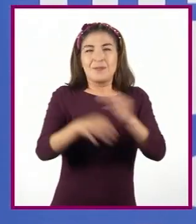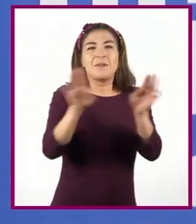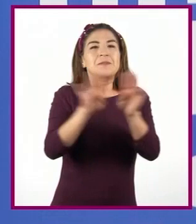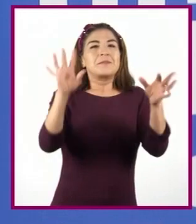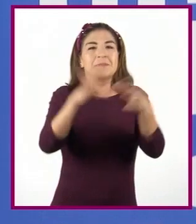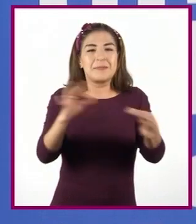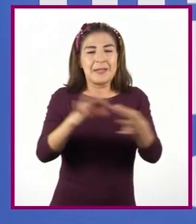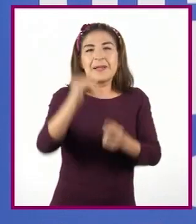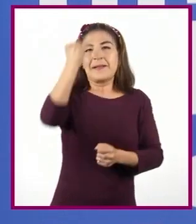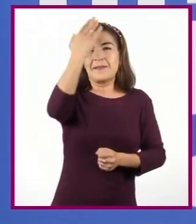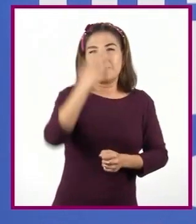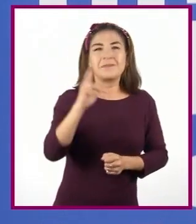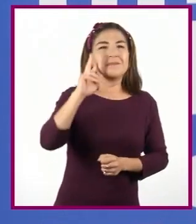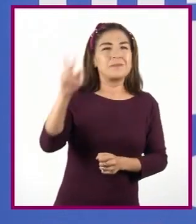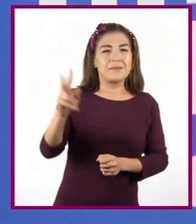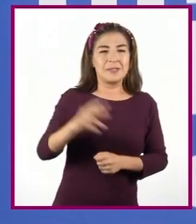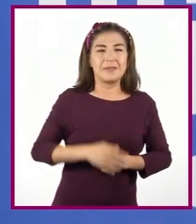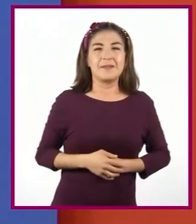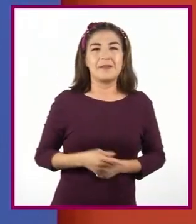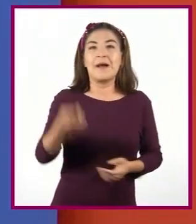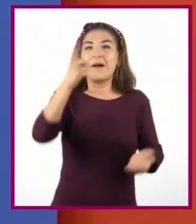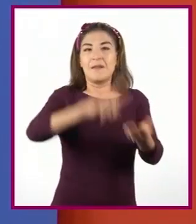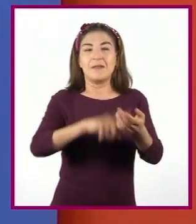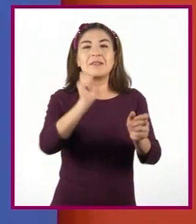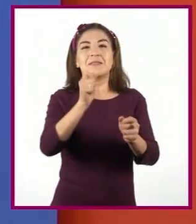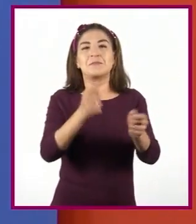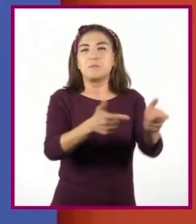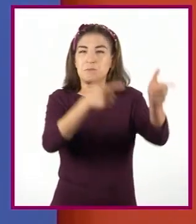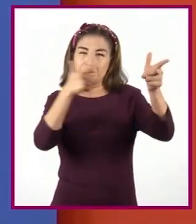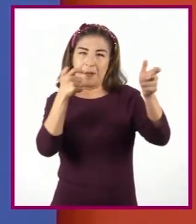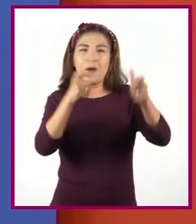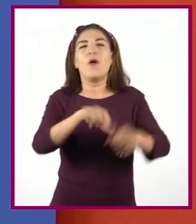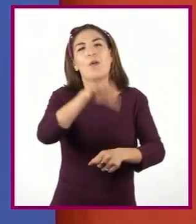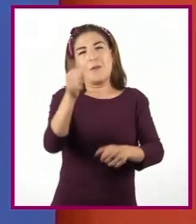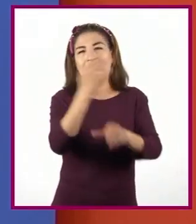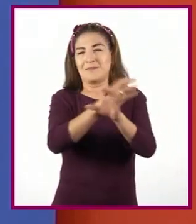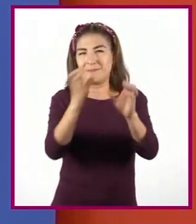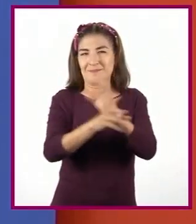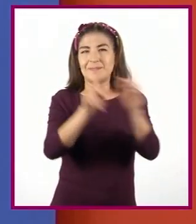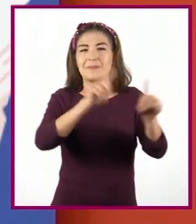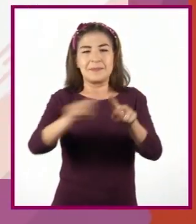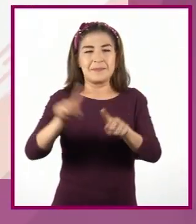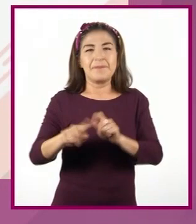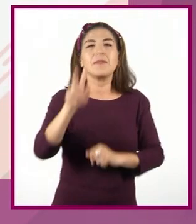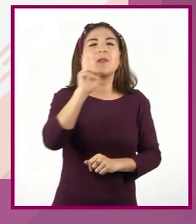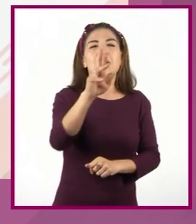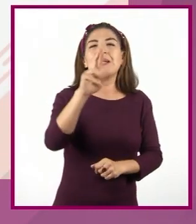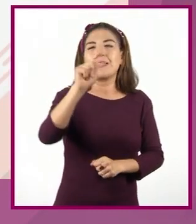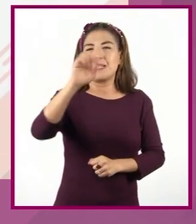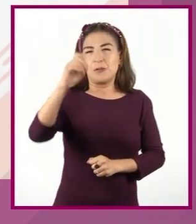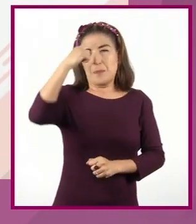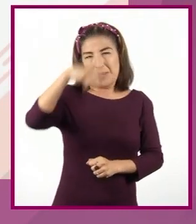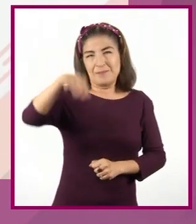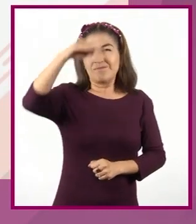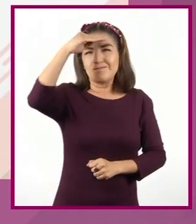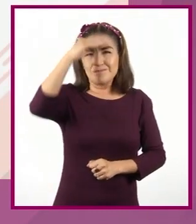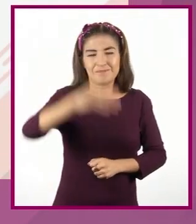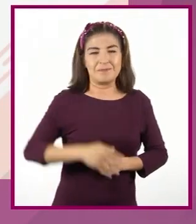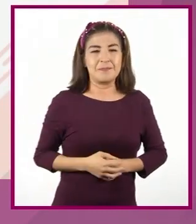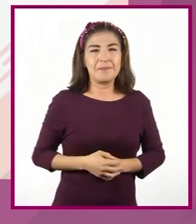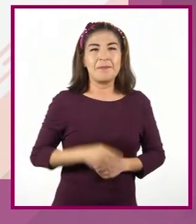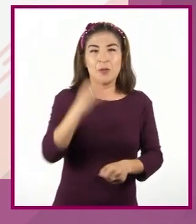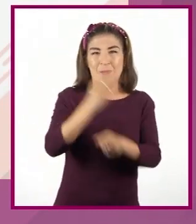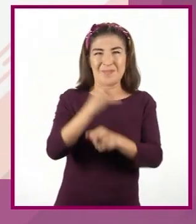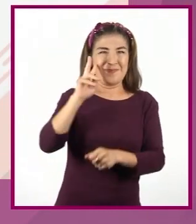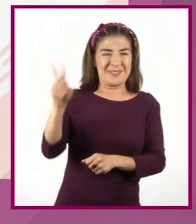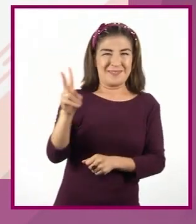ahora una imagen donde se encuentra un rifle y otros objetos y hagamos un reto de reflexión. Como observan